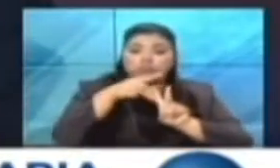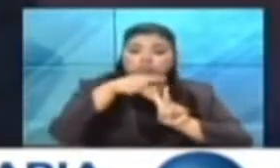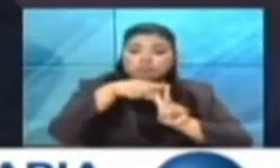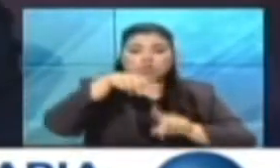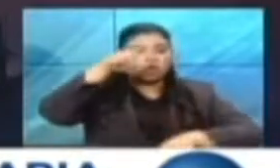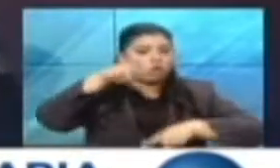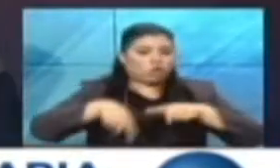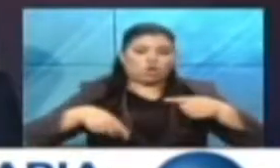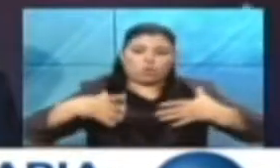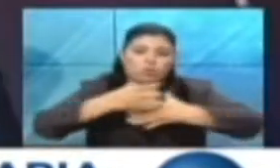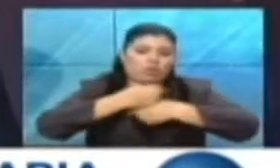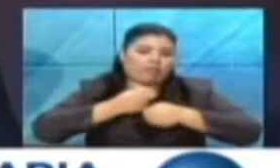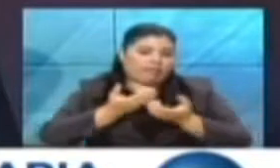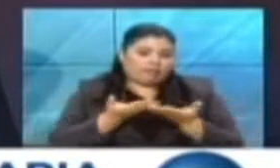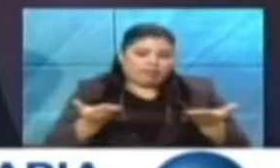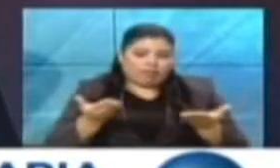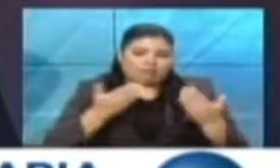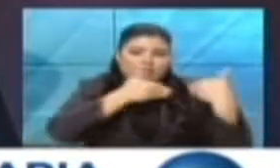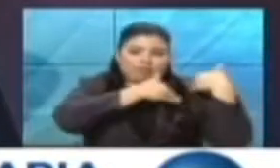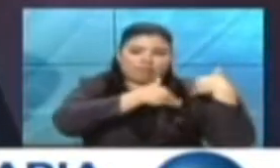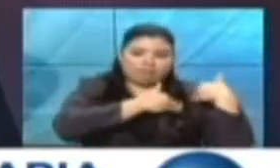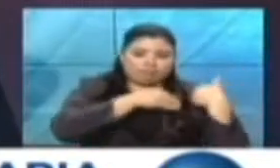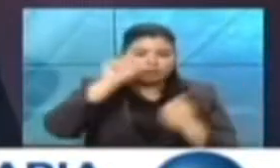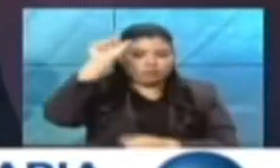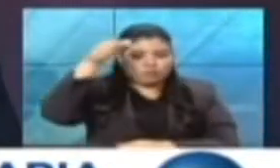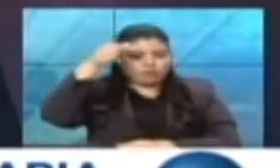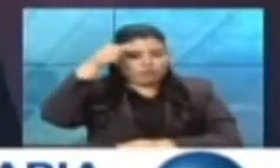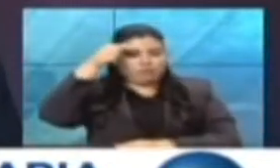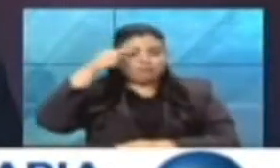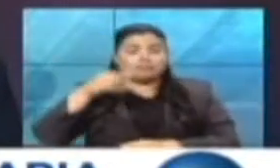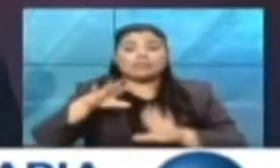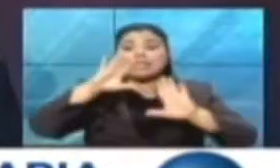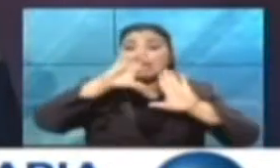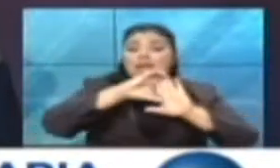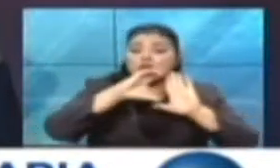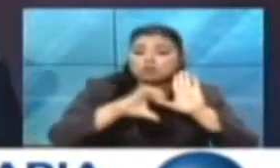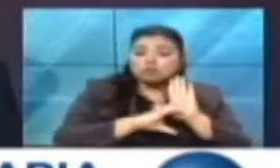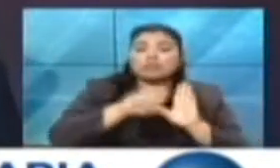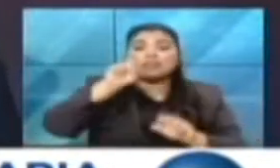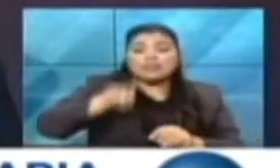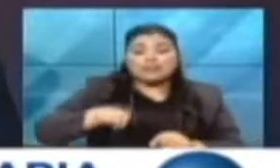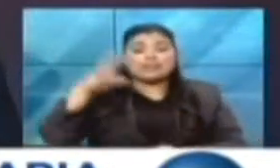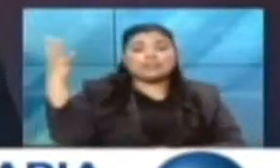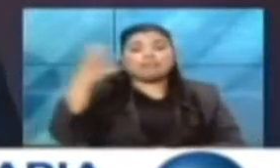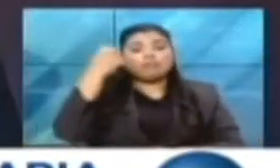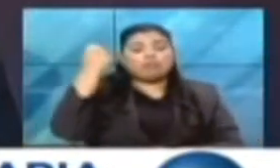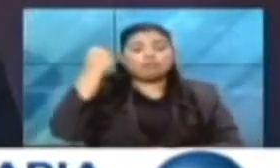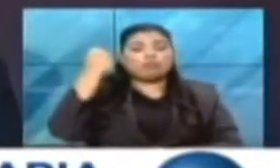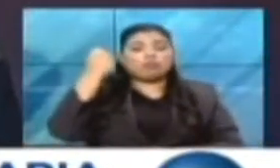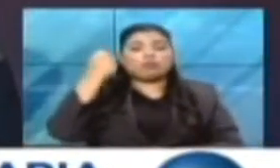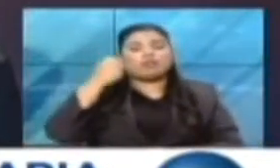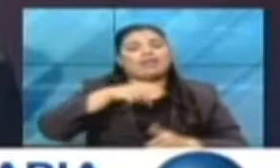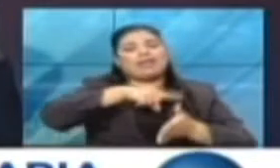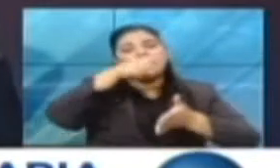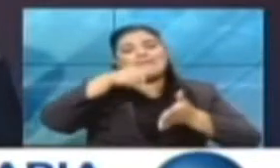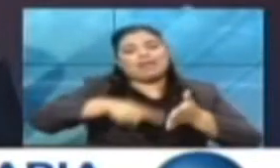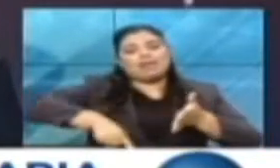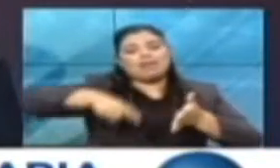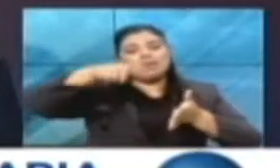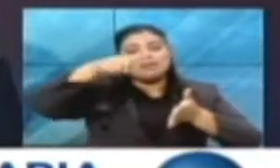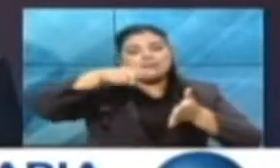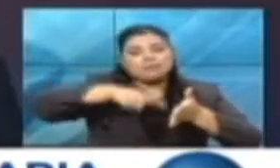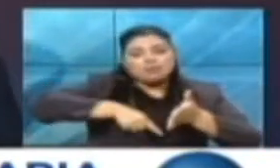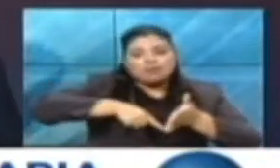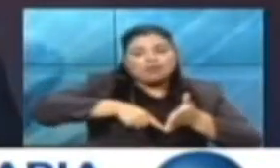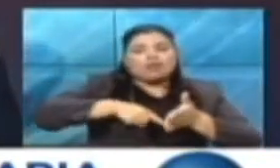ejercer el cargo público la constituyente debe lograr eliminar el